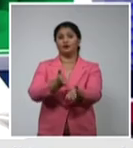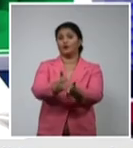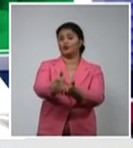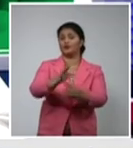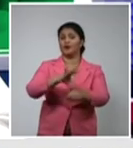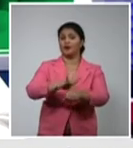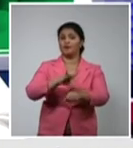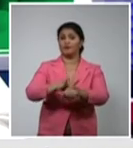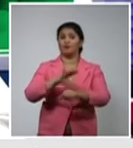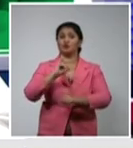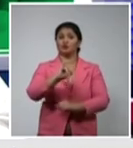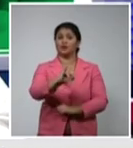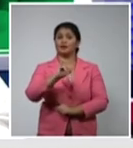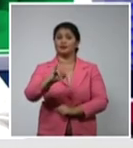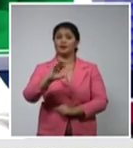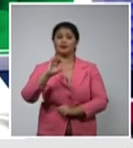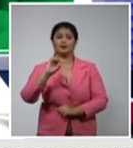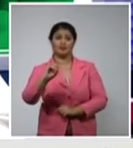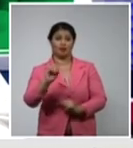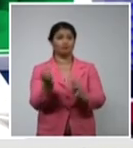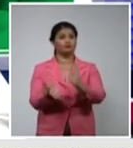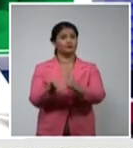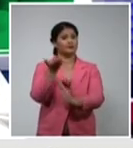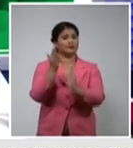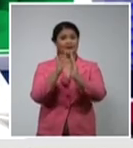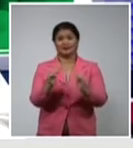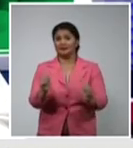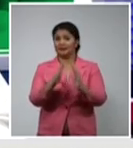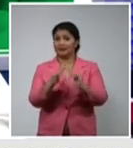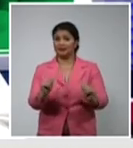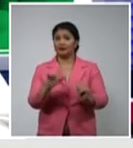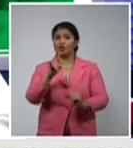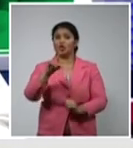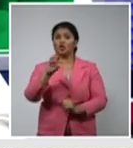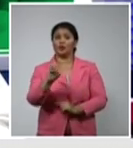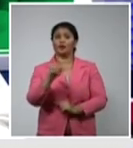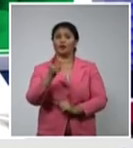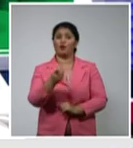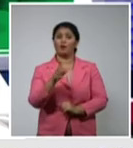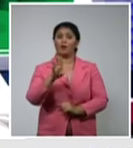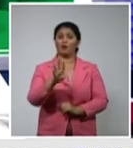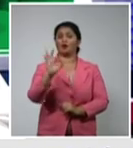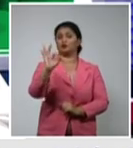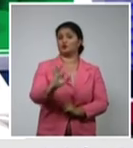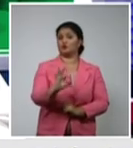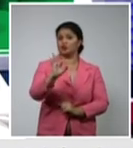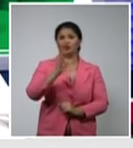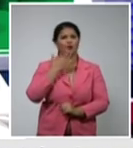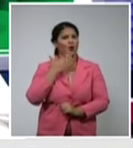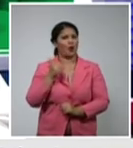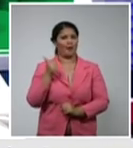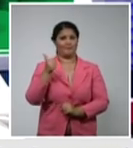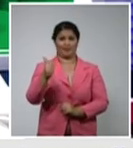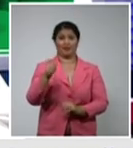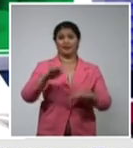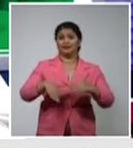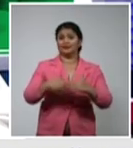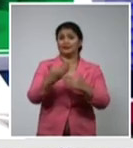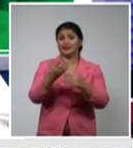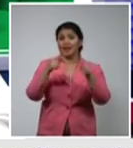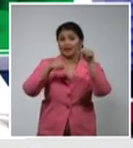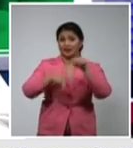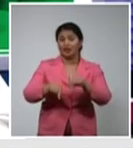660, recuperados el 90,4% y no se reportan en el día pacientes